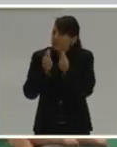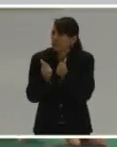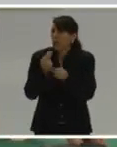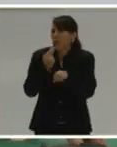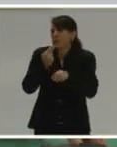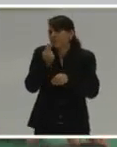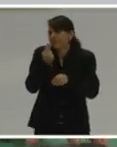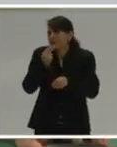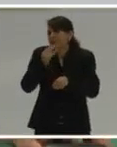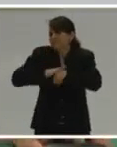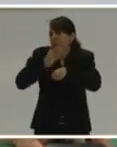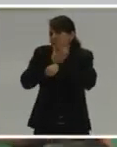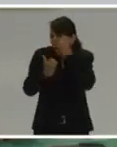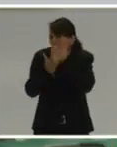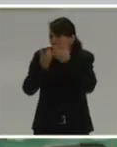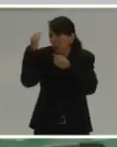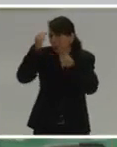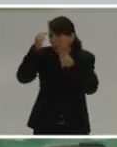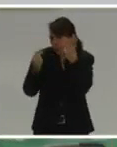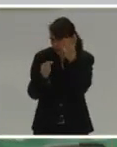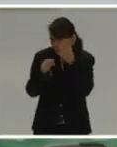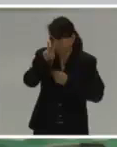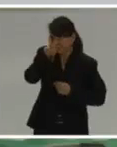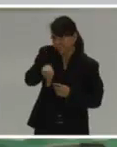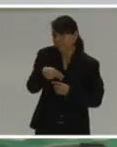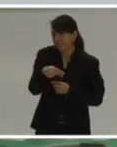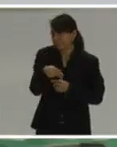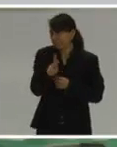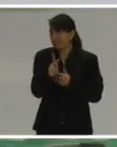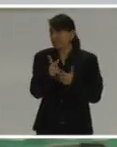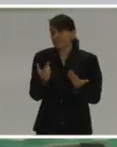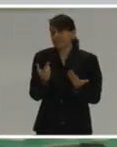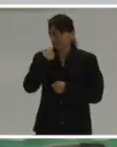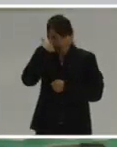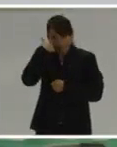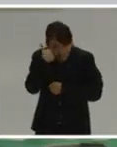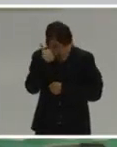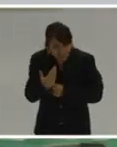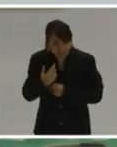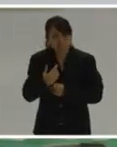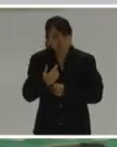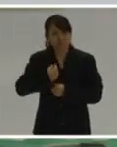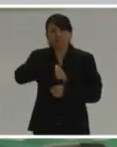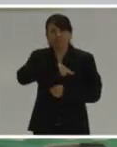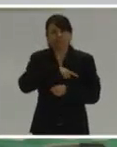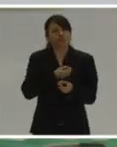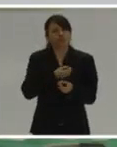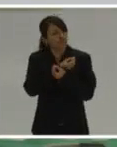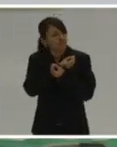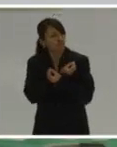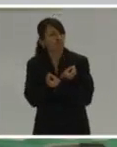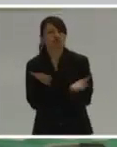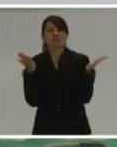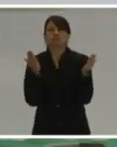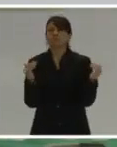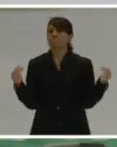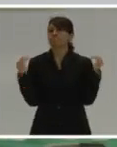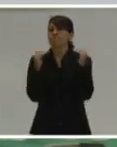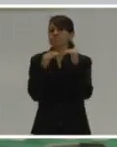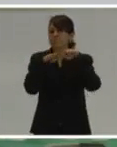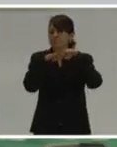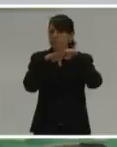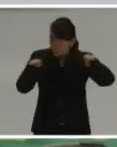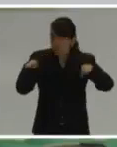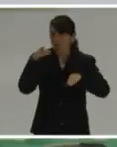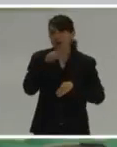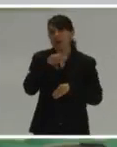a garantizar la democracia en condiciones de igualdad para todos, porque ante, diremos, los derechos humanos,